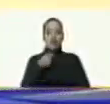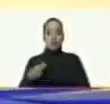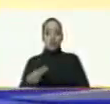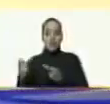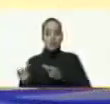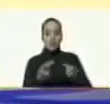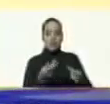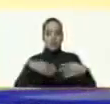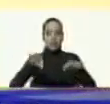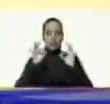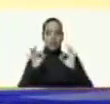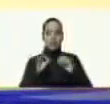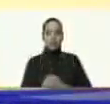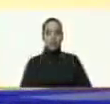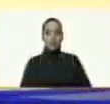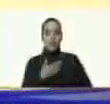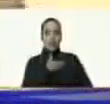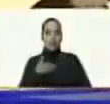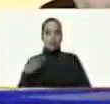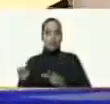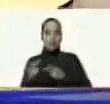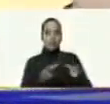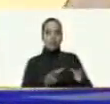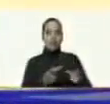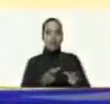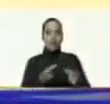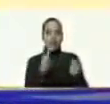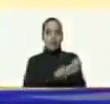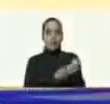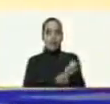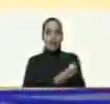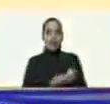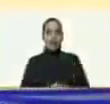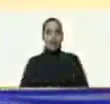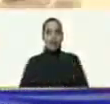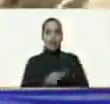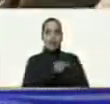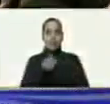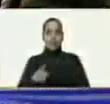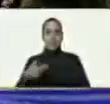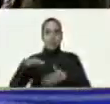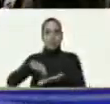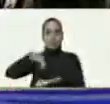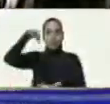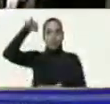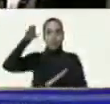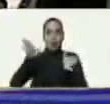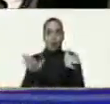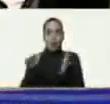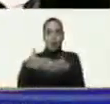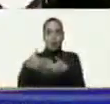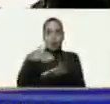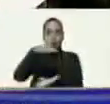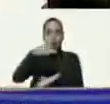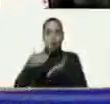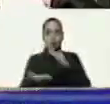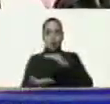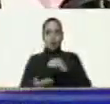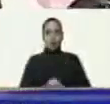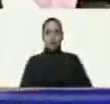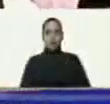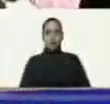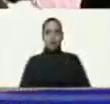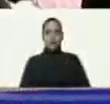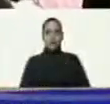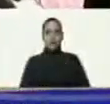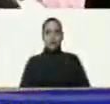le voy a pedir a los hermanos de China que nos acompañen a develar el cubo, presidente. Bueno, vamos al cubo.